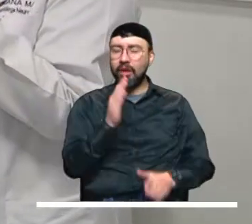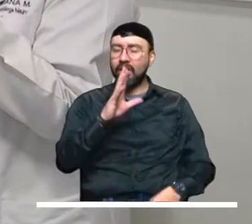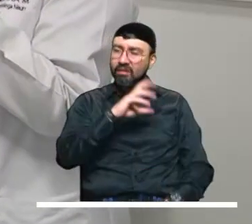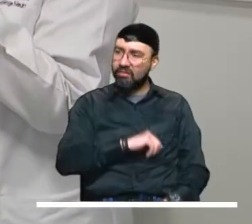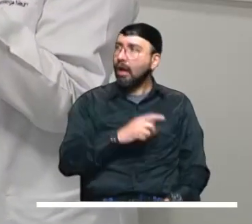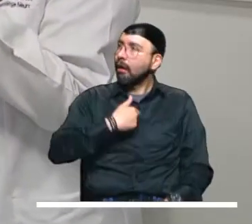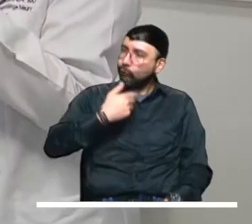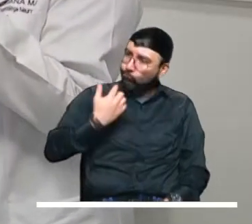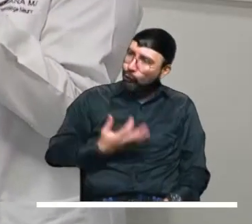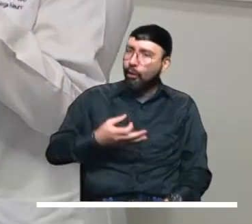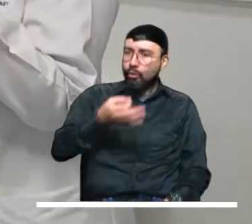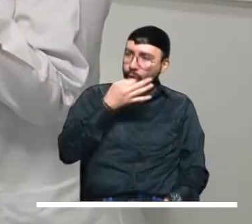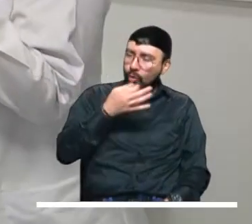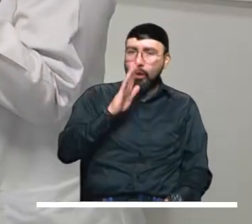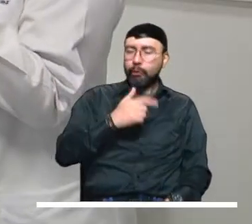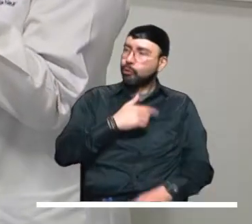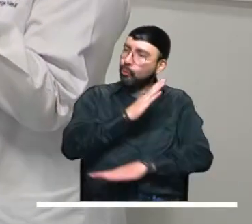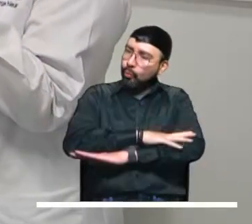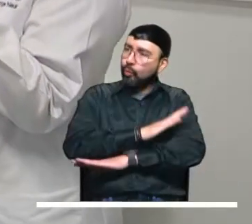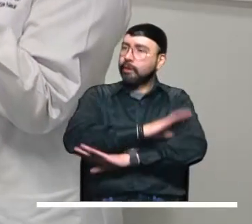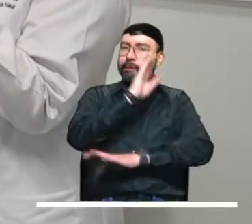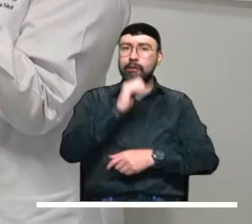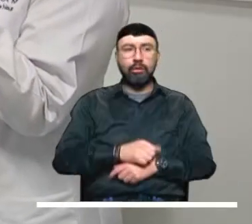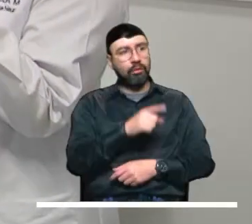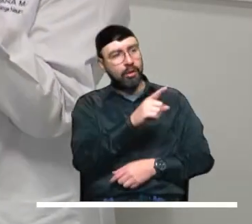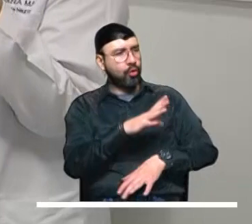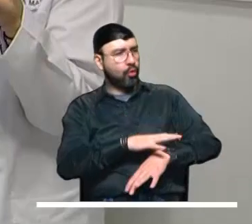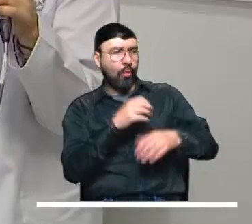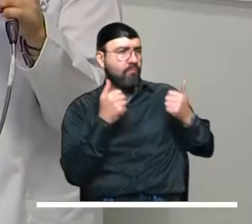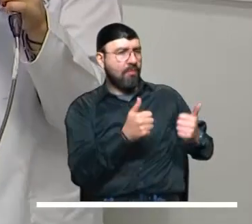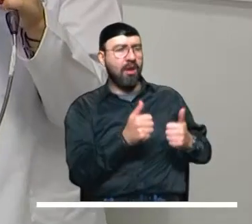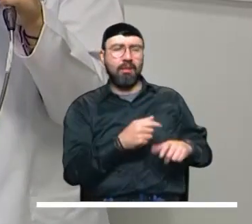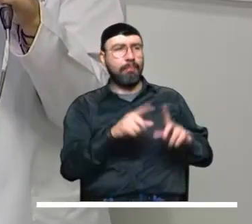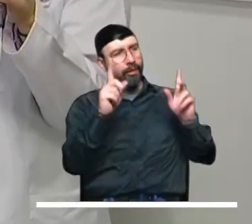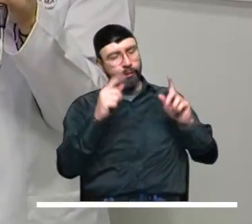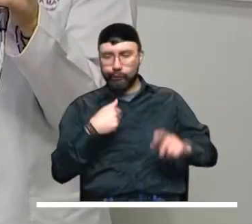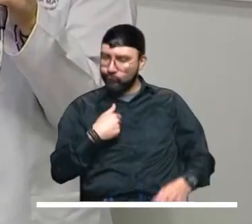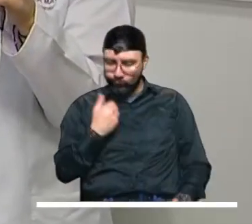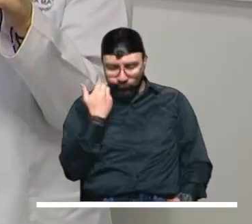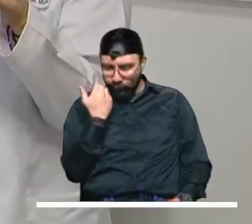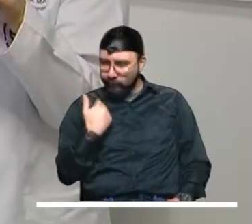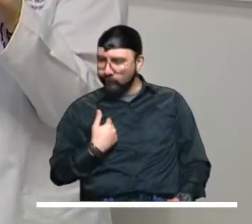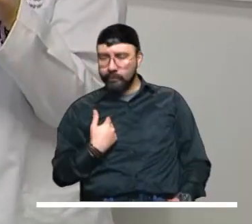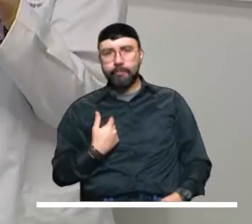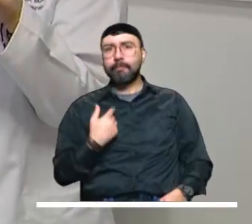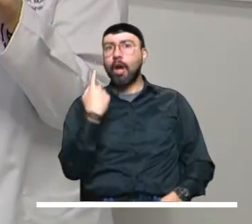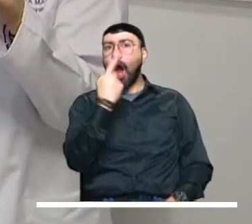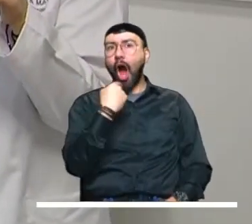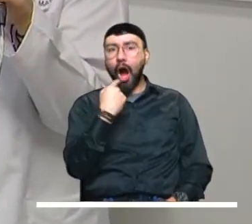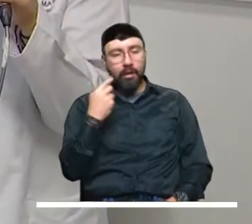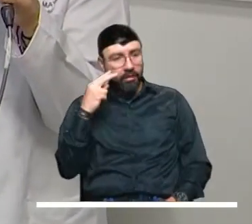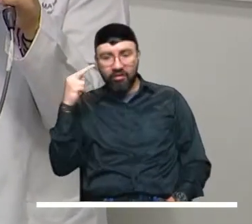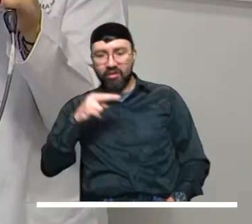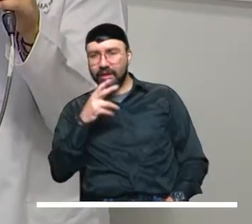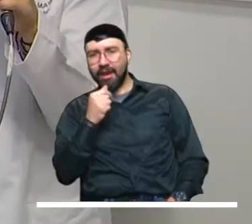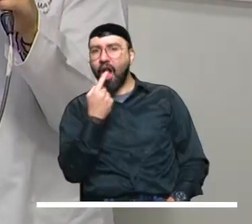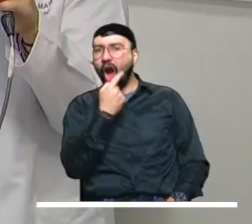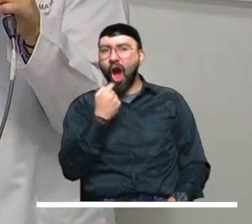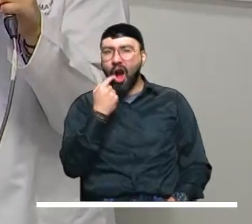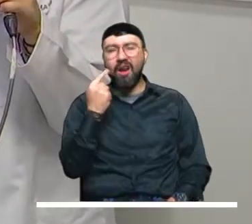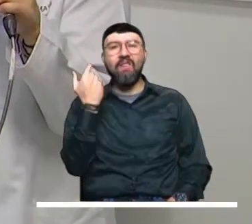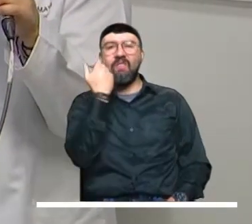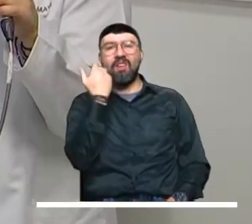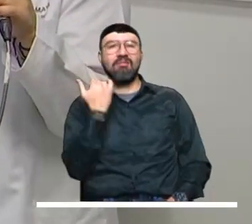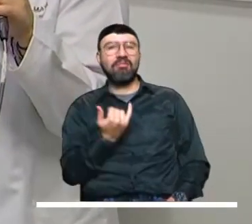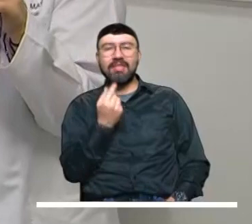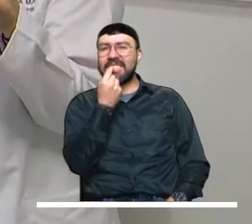me tomé los medicamentos, yo fui juicioso, ese doctor era buenísimo. Y resulta que no miramos la boca y la boca estaba llena de una